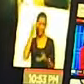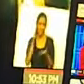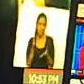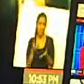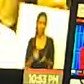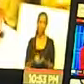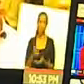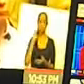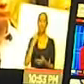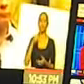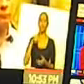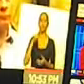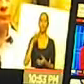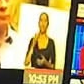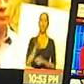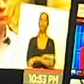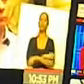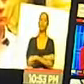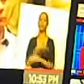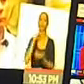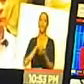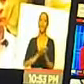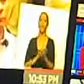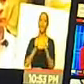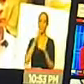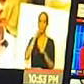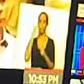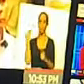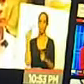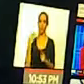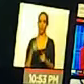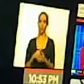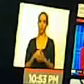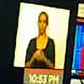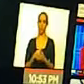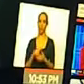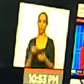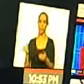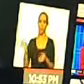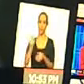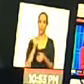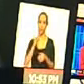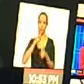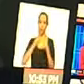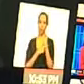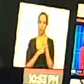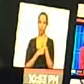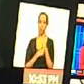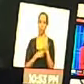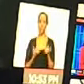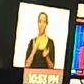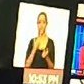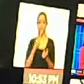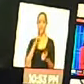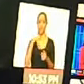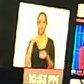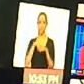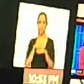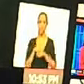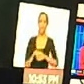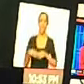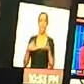Patricia, la oposición estaba muerta a principios del año pasado. Le ponen a Guaidó y ya yo decía, le van a poner elecciones. Este camino único que